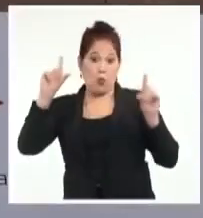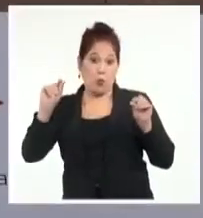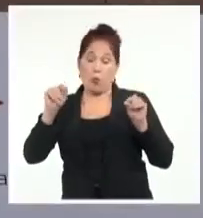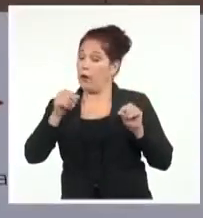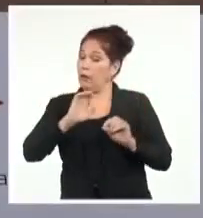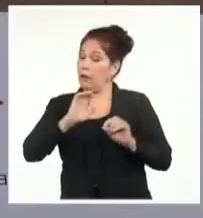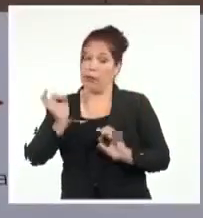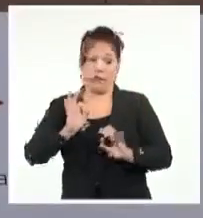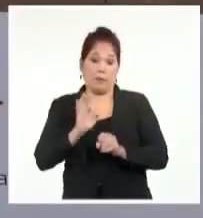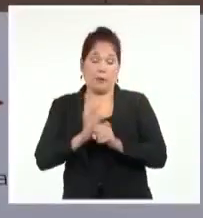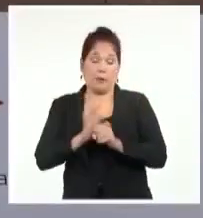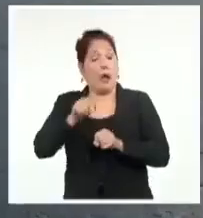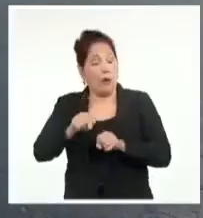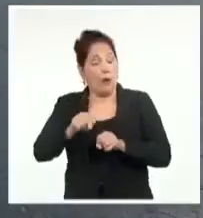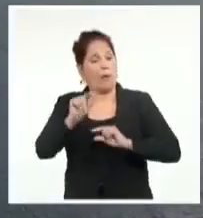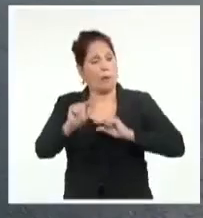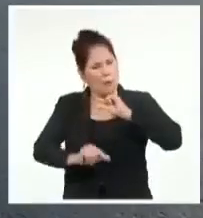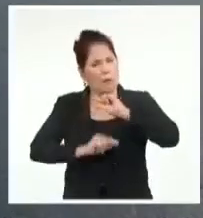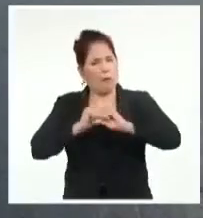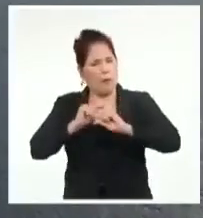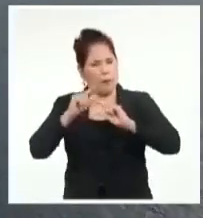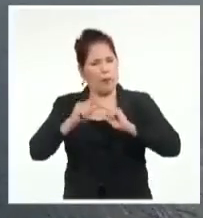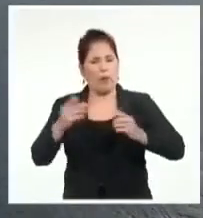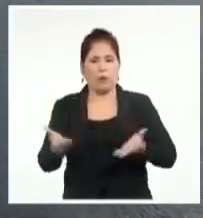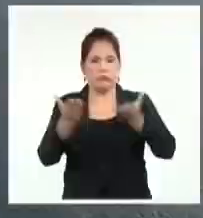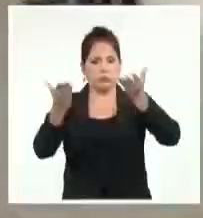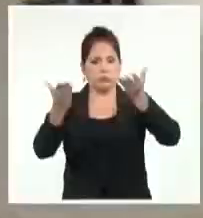ahora toma un tiempo la recuperación.